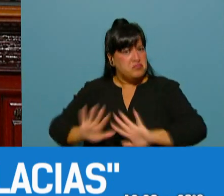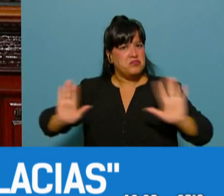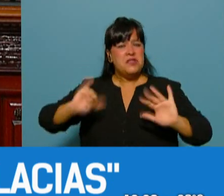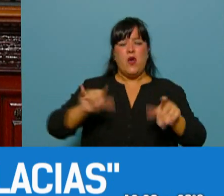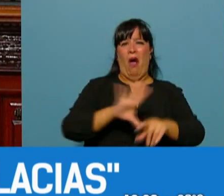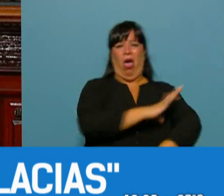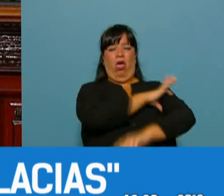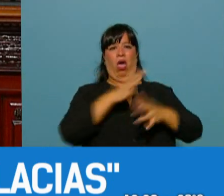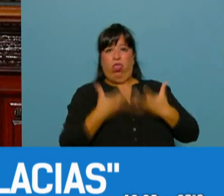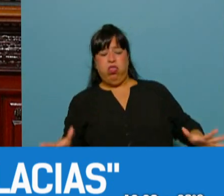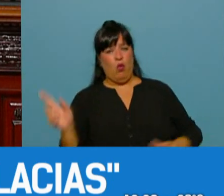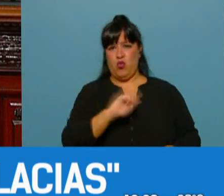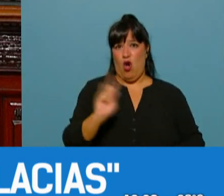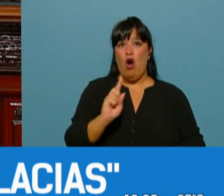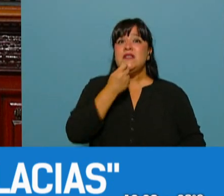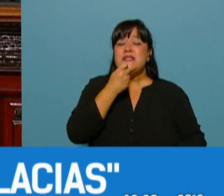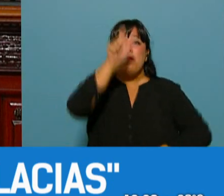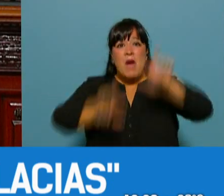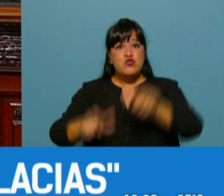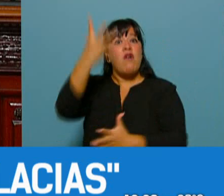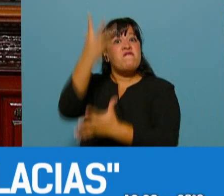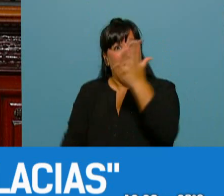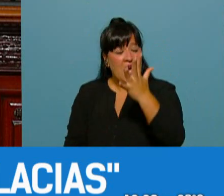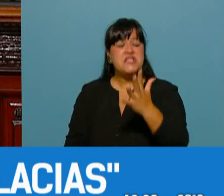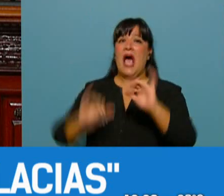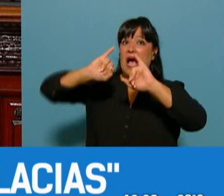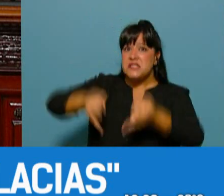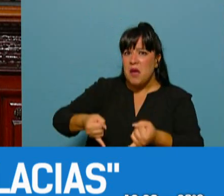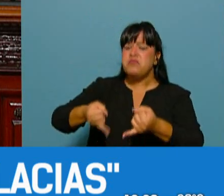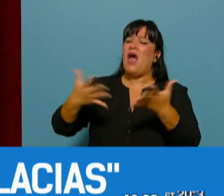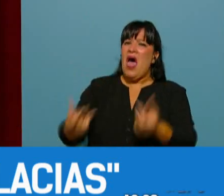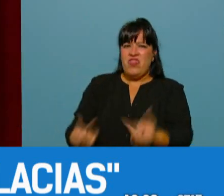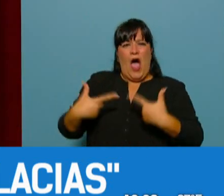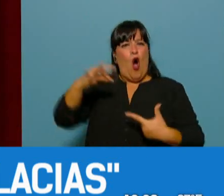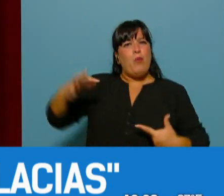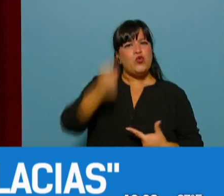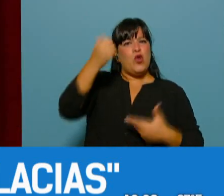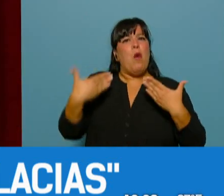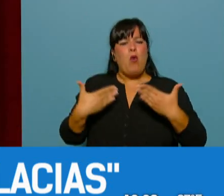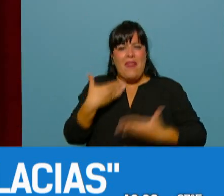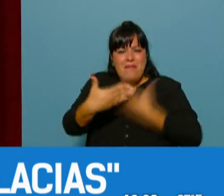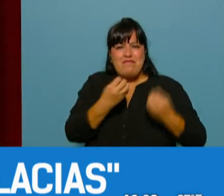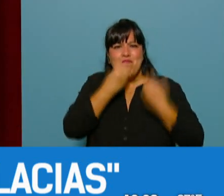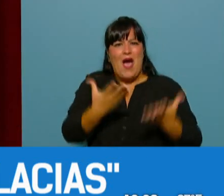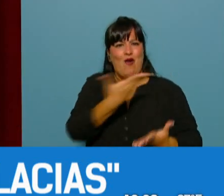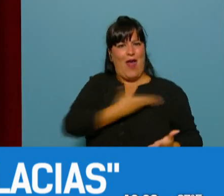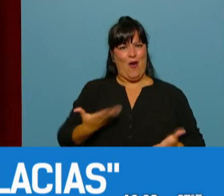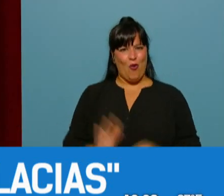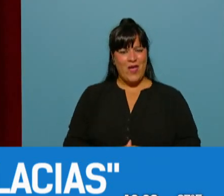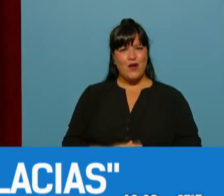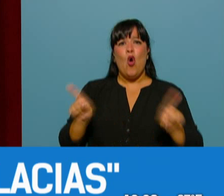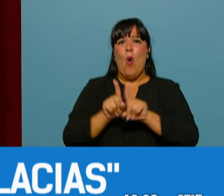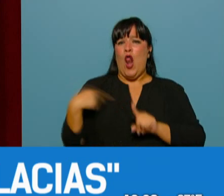quienes señalan errores de buena fe, les agradezco de corazón la oportunidad que nos brindan de hacer mejor nuestro gobierno. No